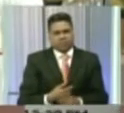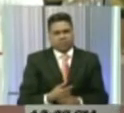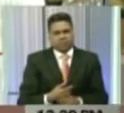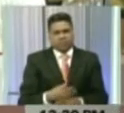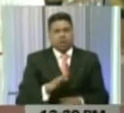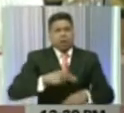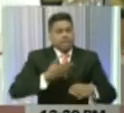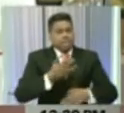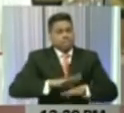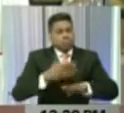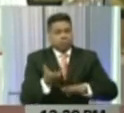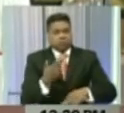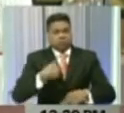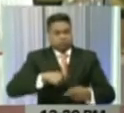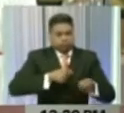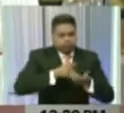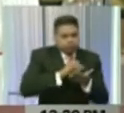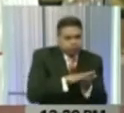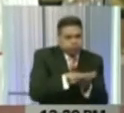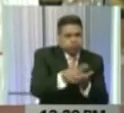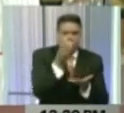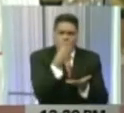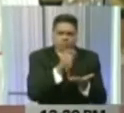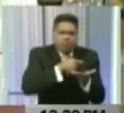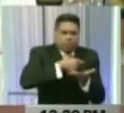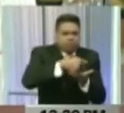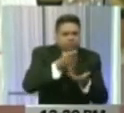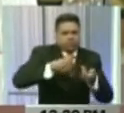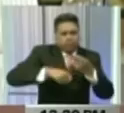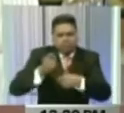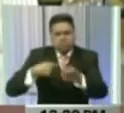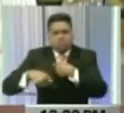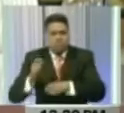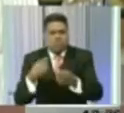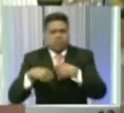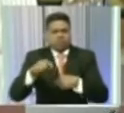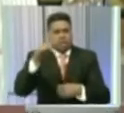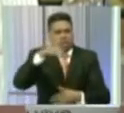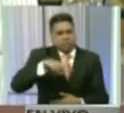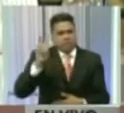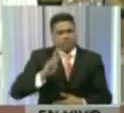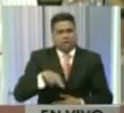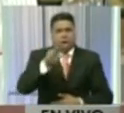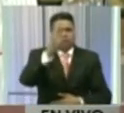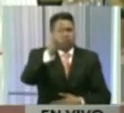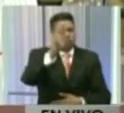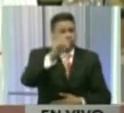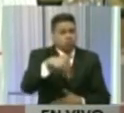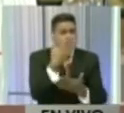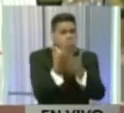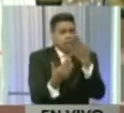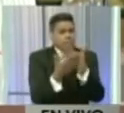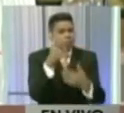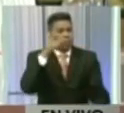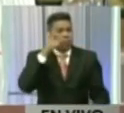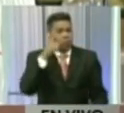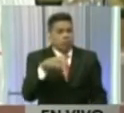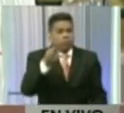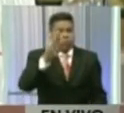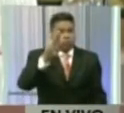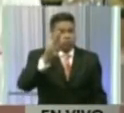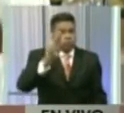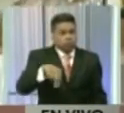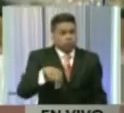Porque la distribución y la comercialización en Venezuela nunca ha estado en manos del pueblo, toda la vida ha estado en manos de la